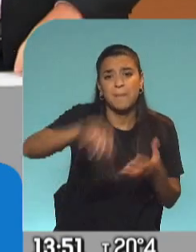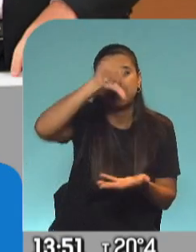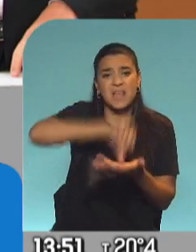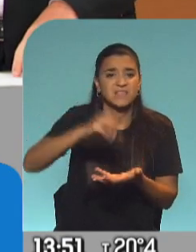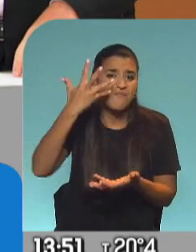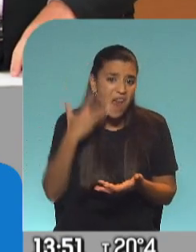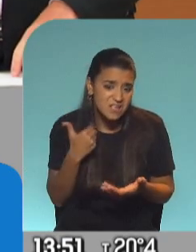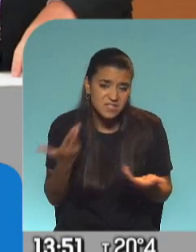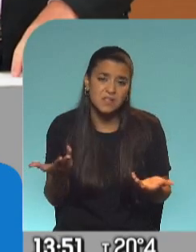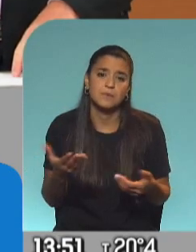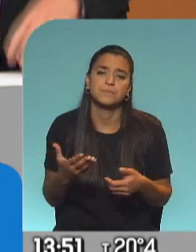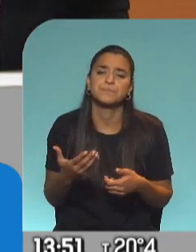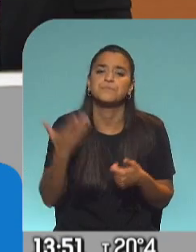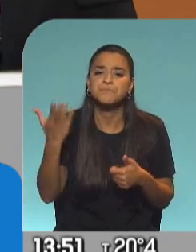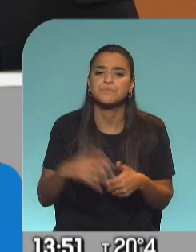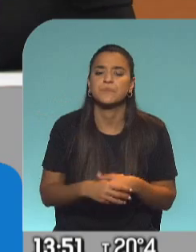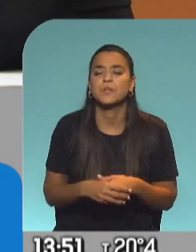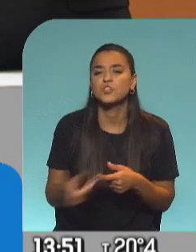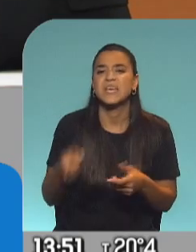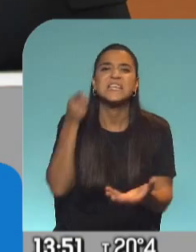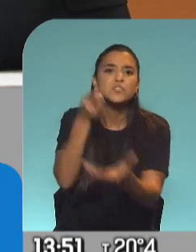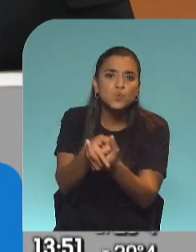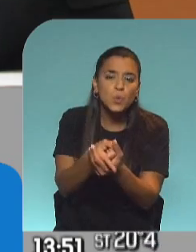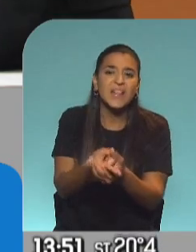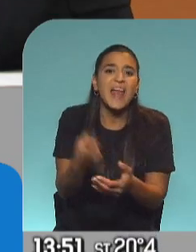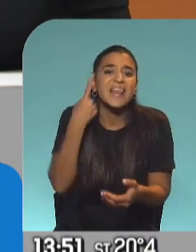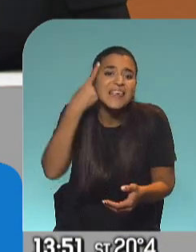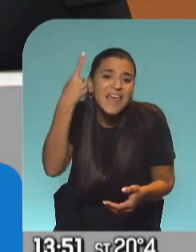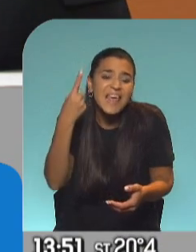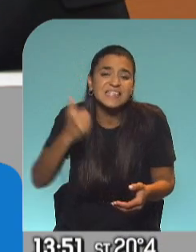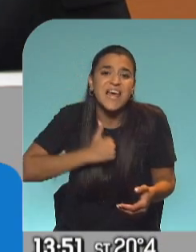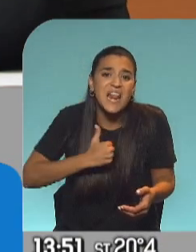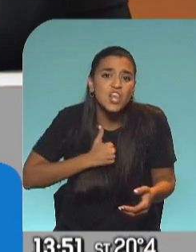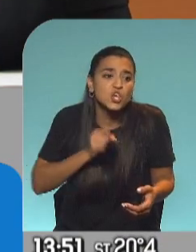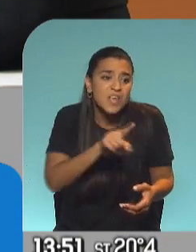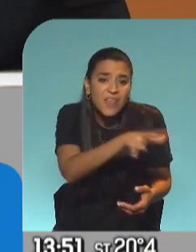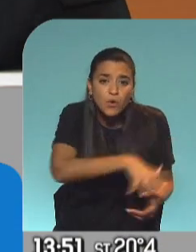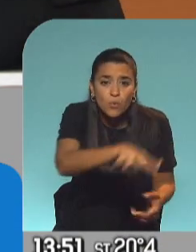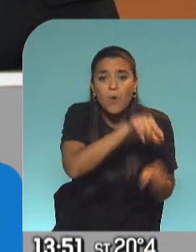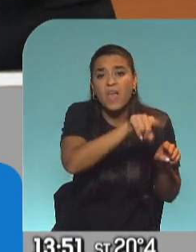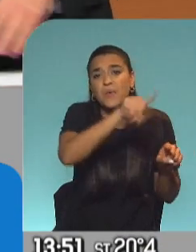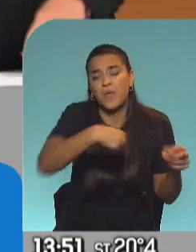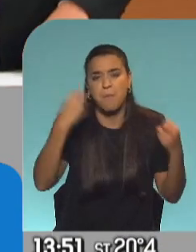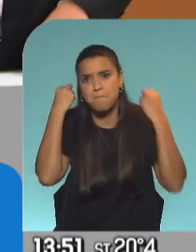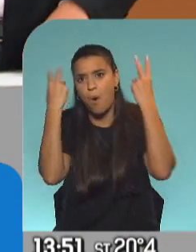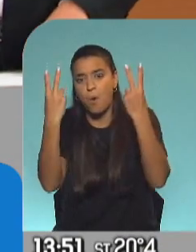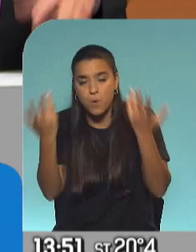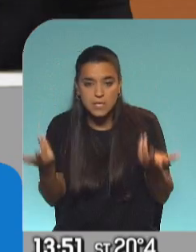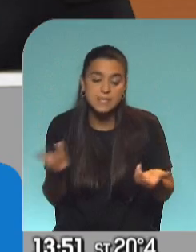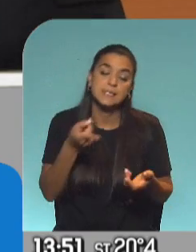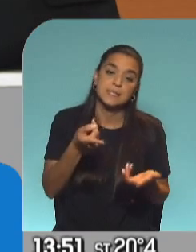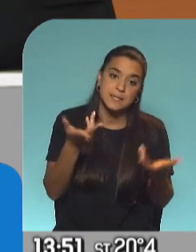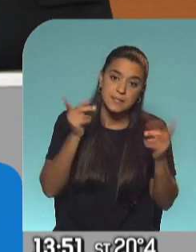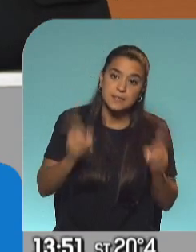de Francia. Entonces, insultar el credo de una minoría es generar este tipo de reacciones. Del otro lado, la posición es,